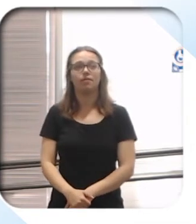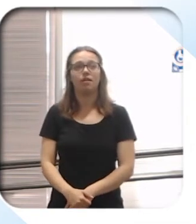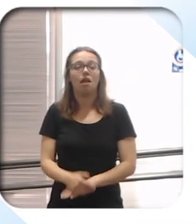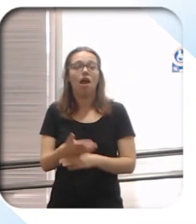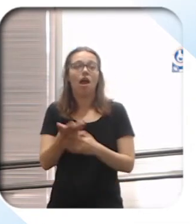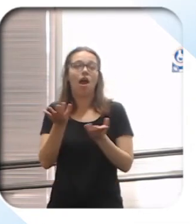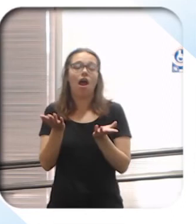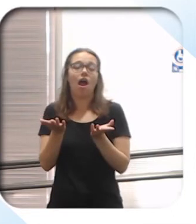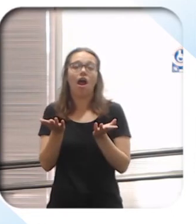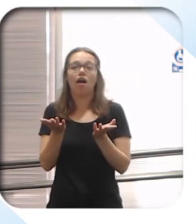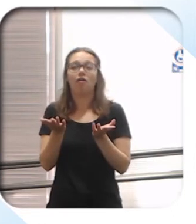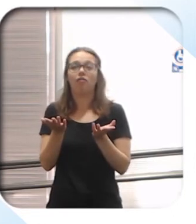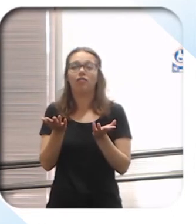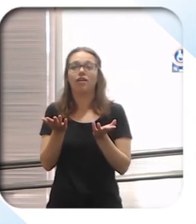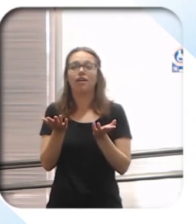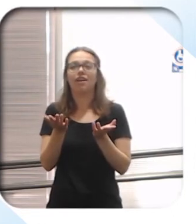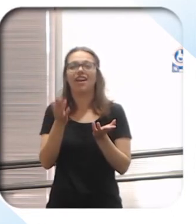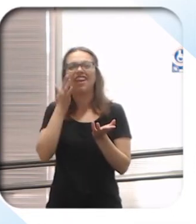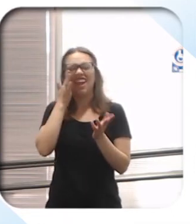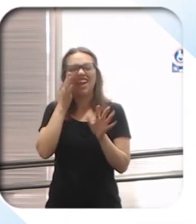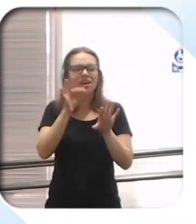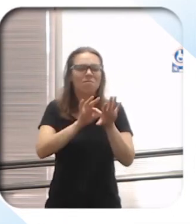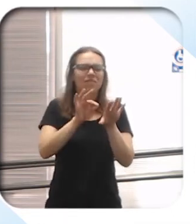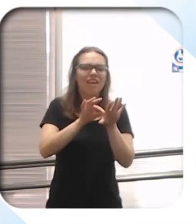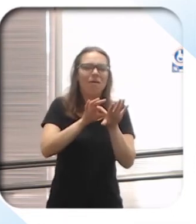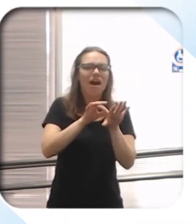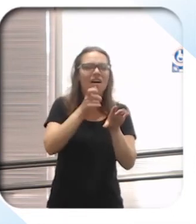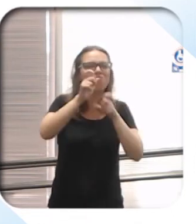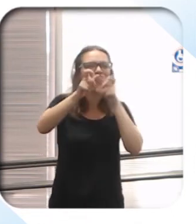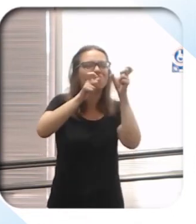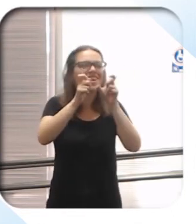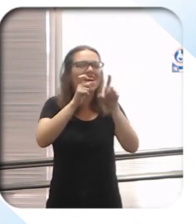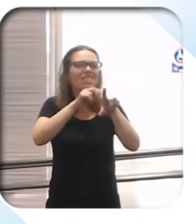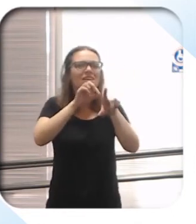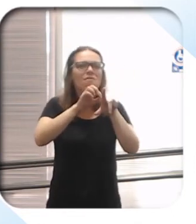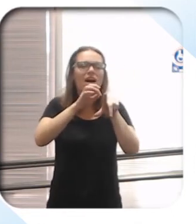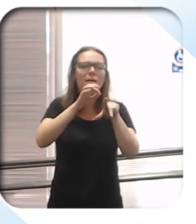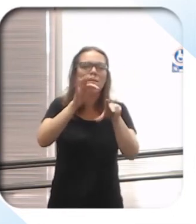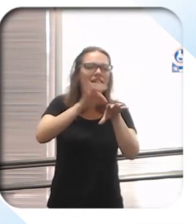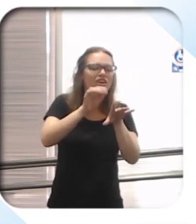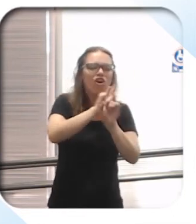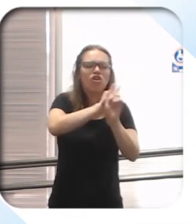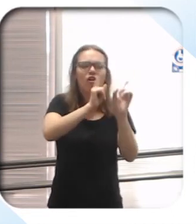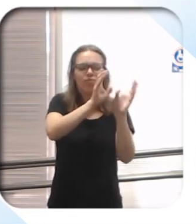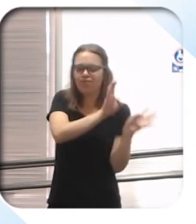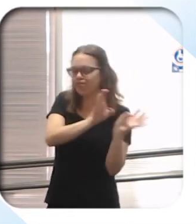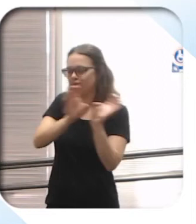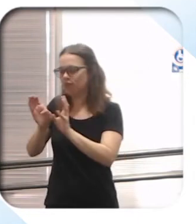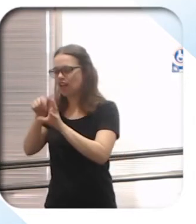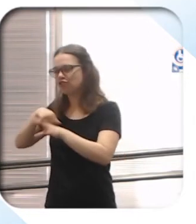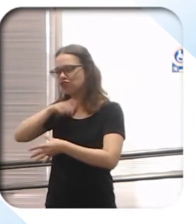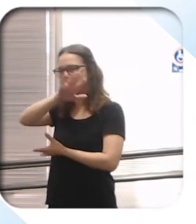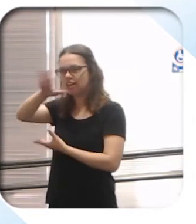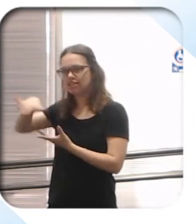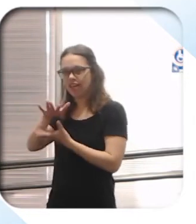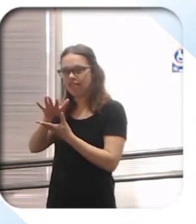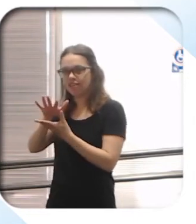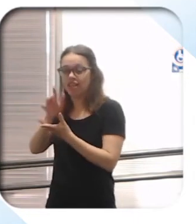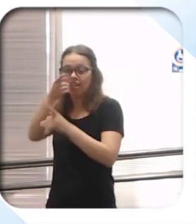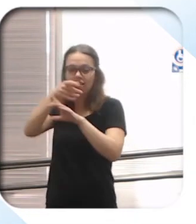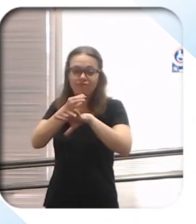que desmedicalizar el tema y socializarlo. Capacitando personal en las